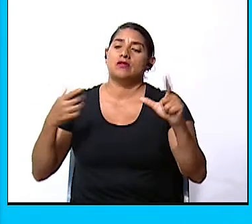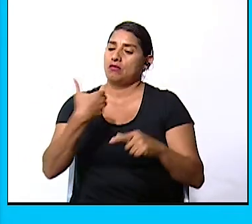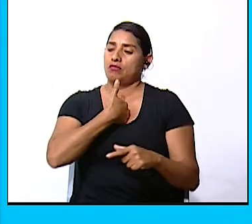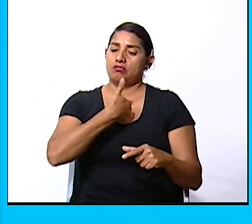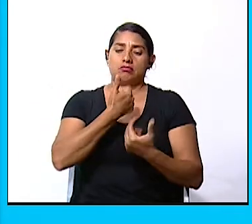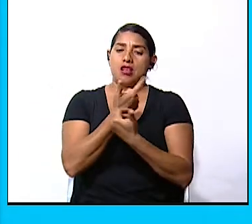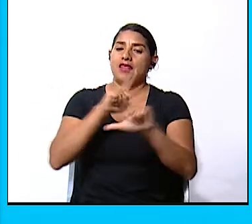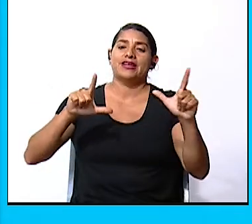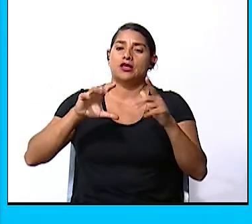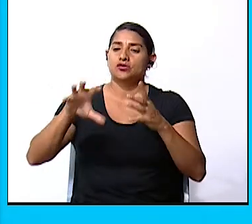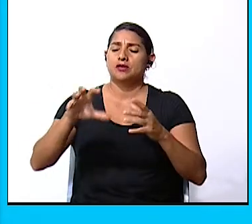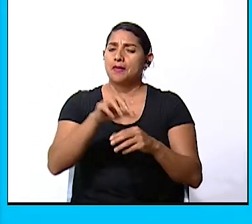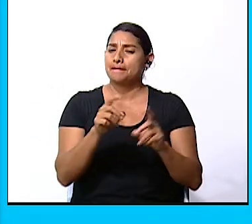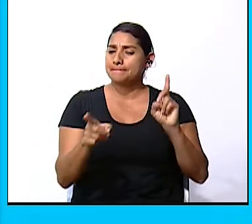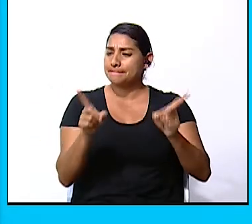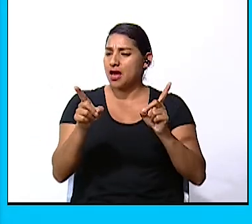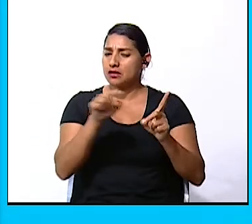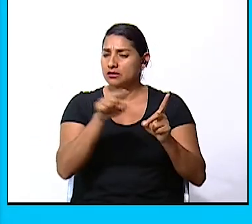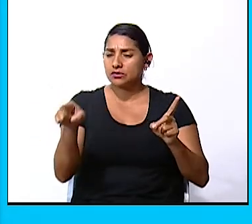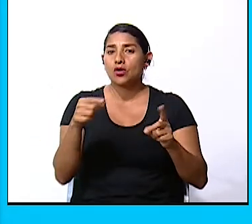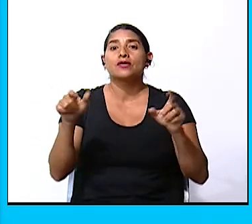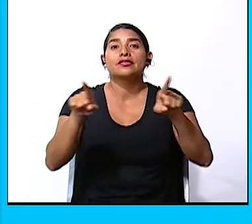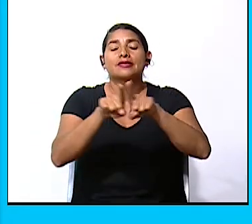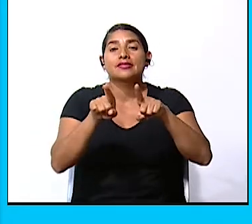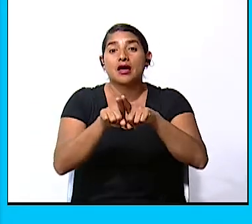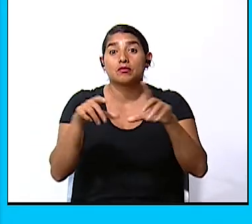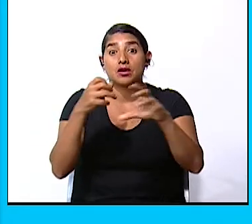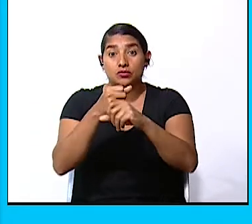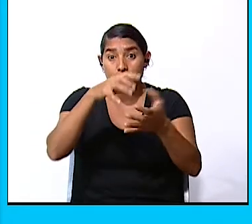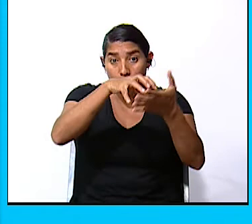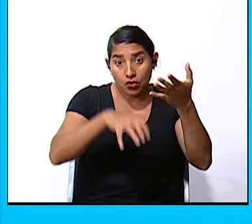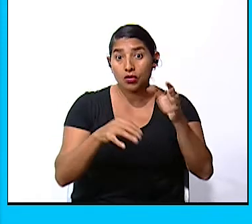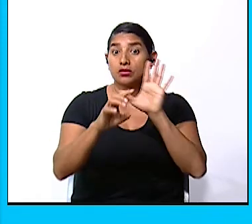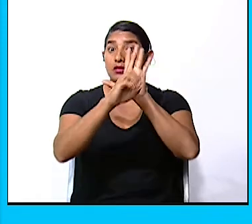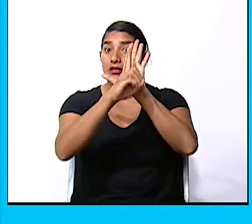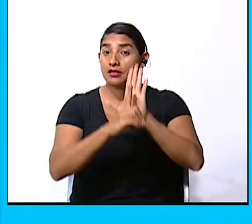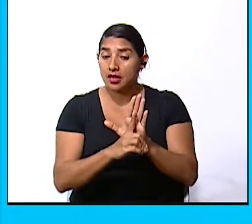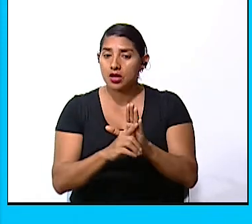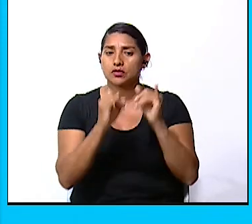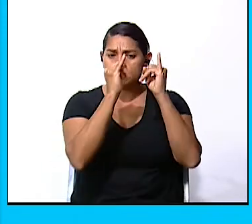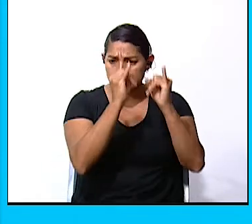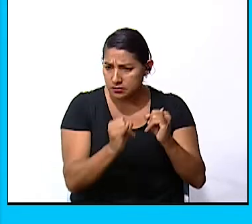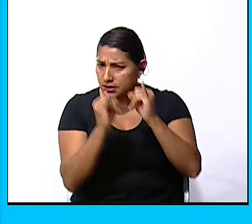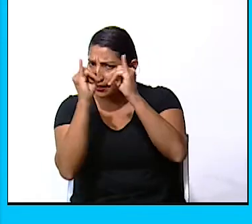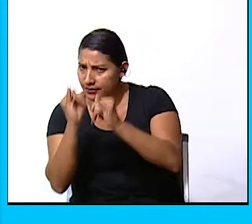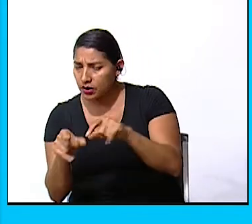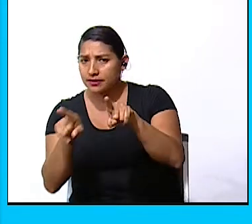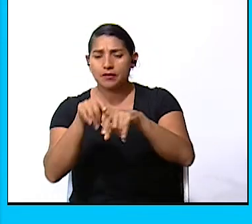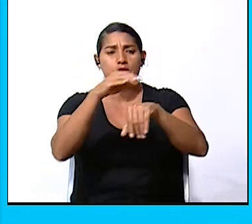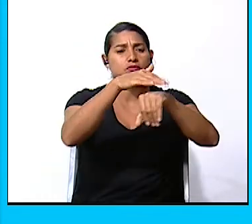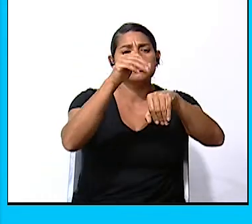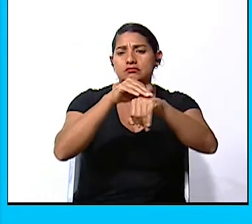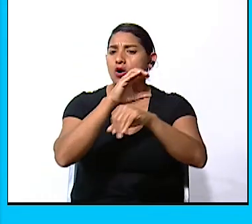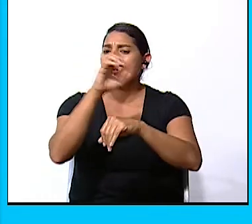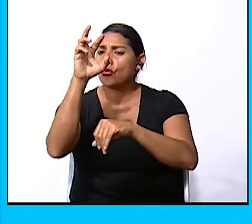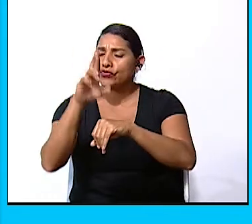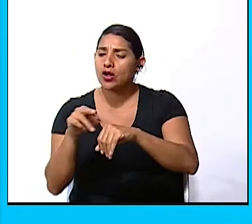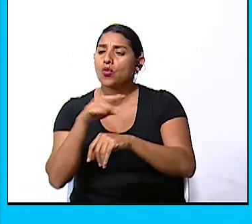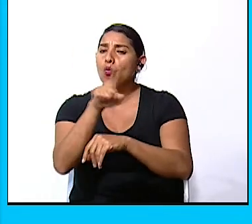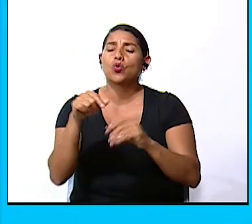absoluta. Pero esa constitución también consagró los derechos individuales y llamó a los